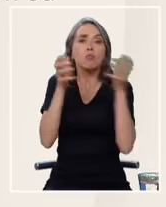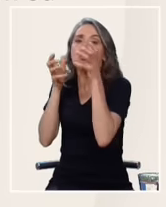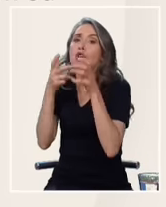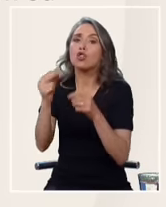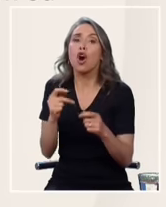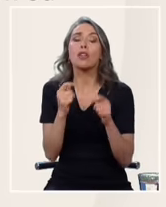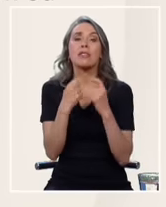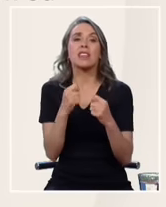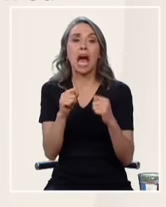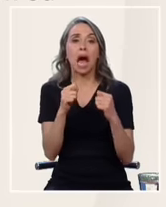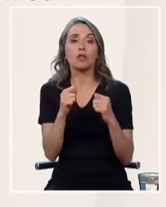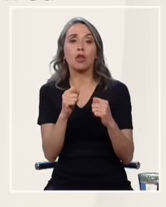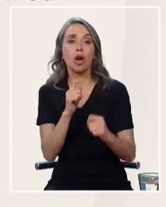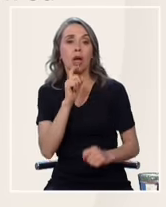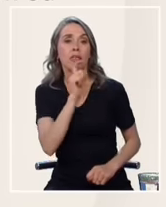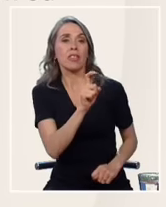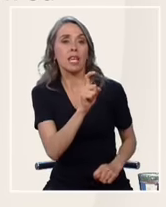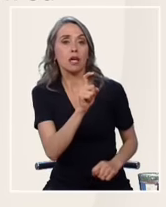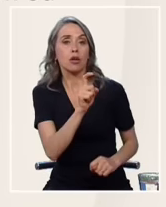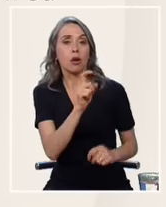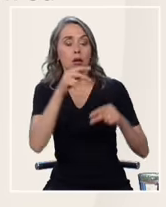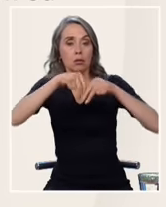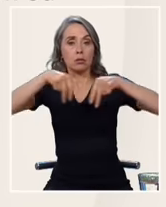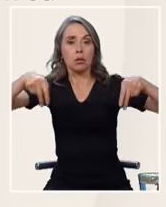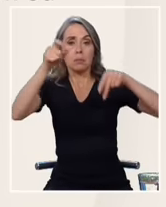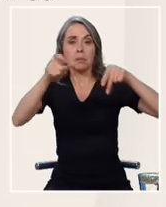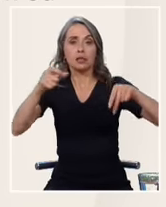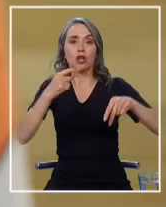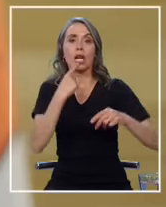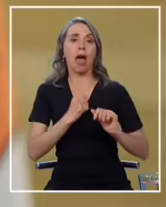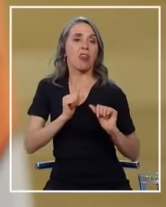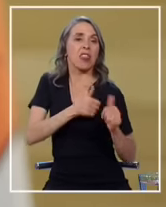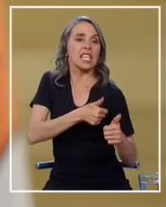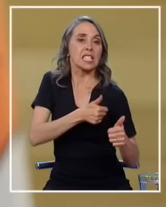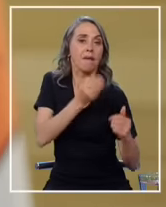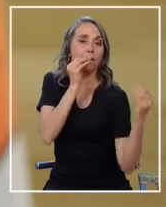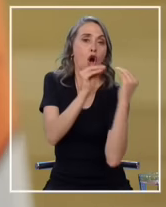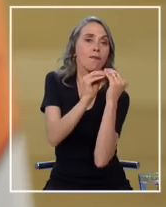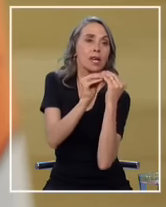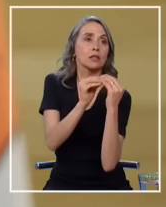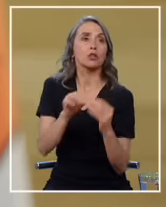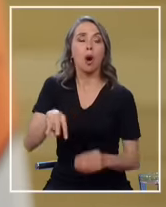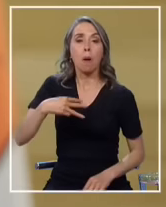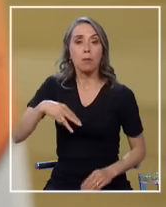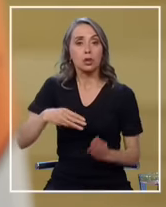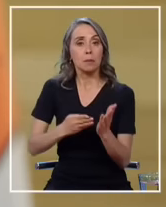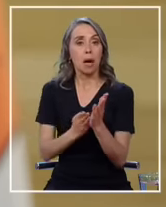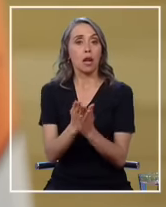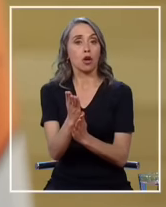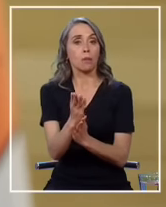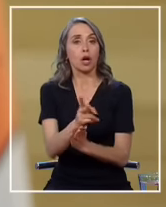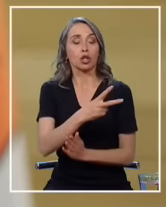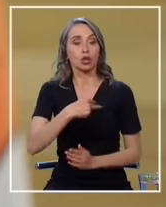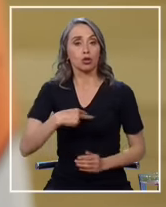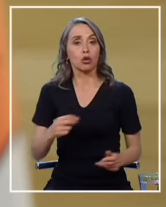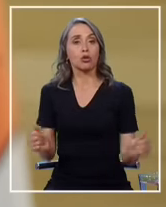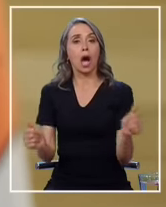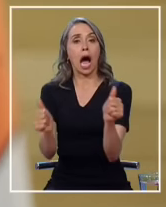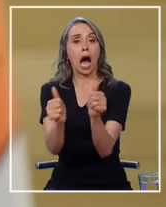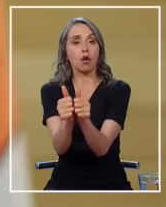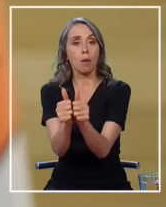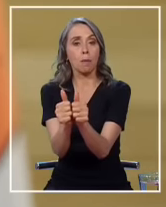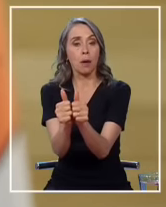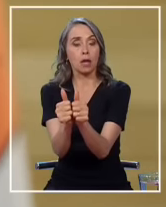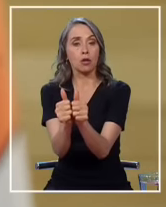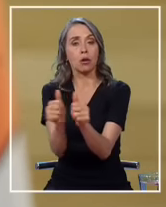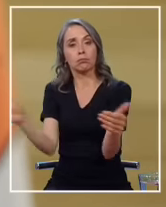intención, desafiándola verbalmente en presencia del público. Nosotros como municipio, desde un inicio, hemos acompañado